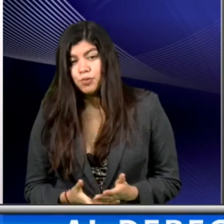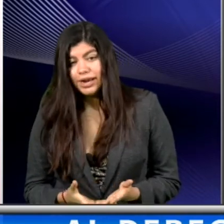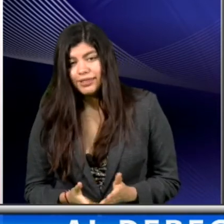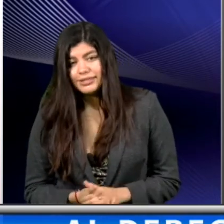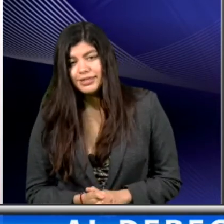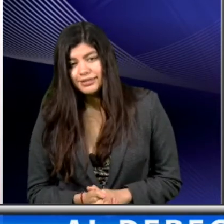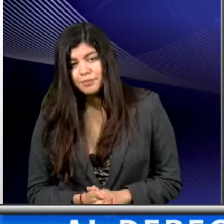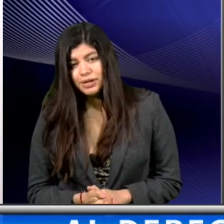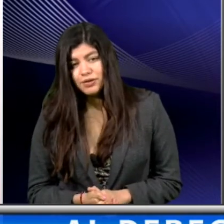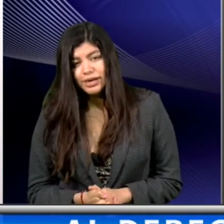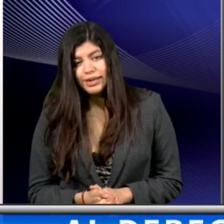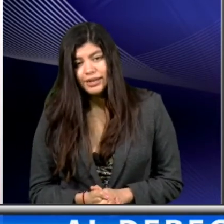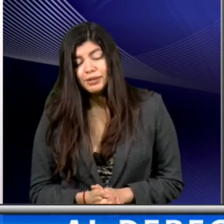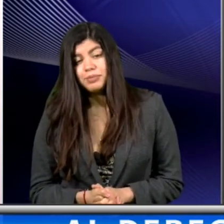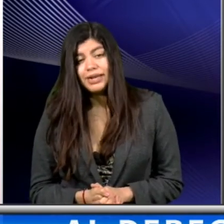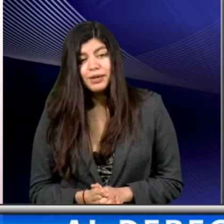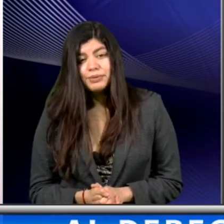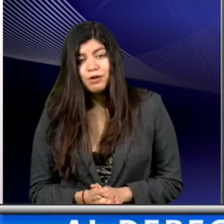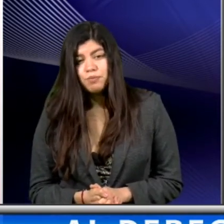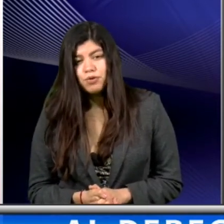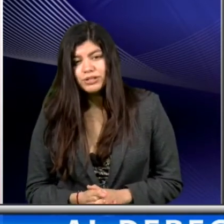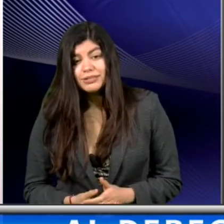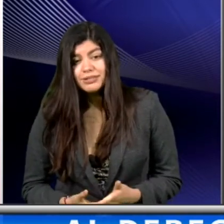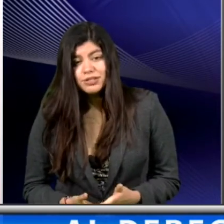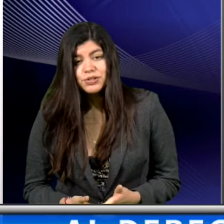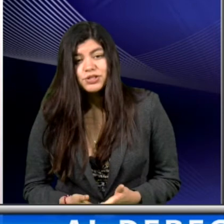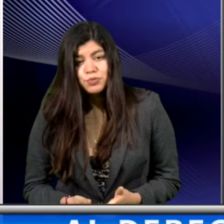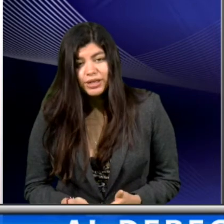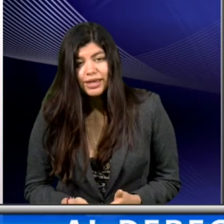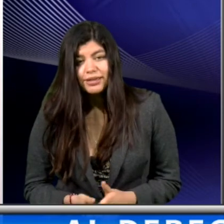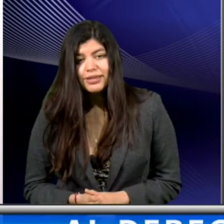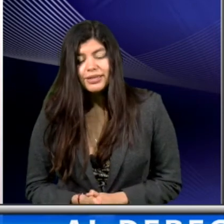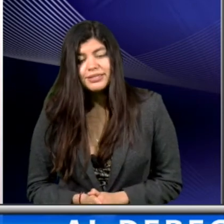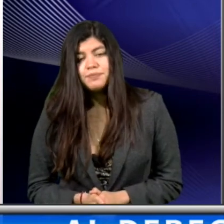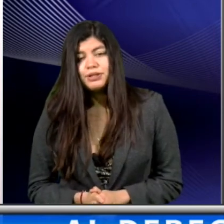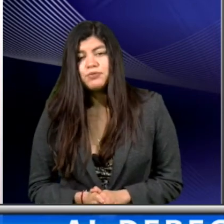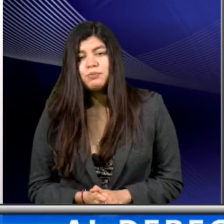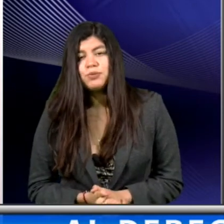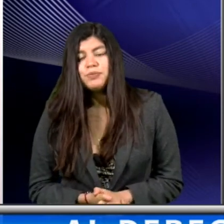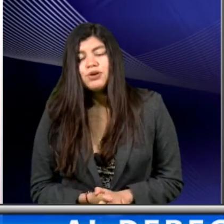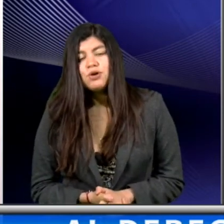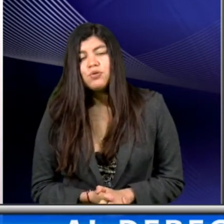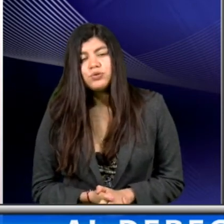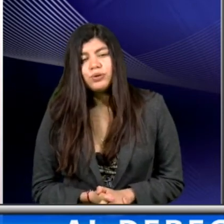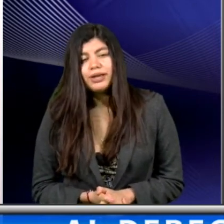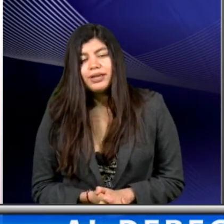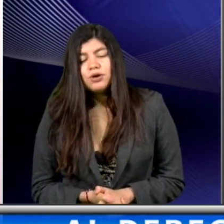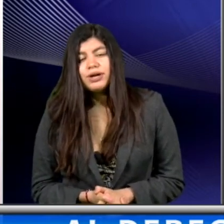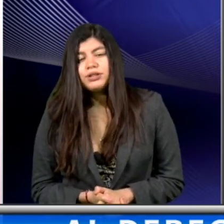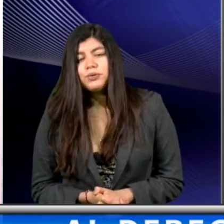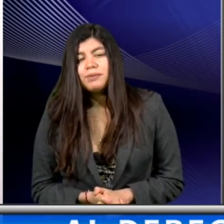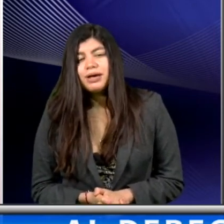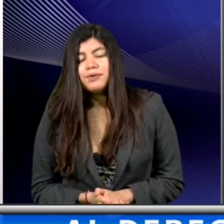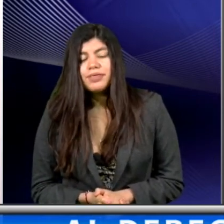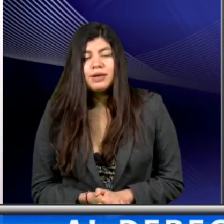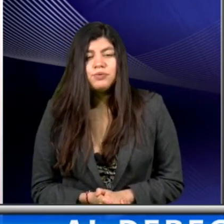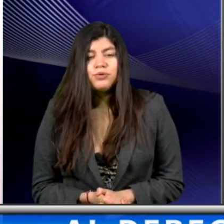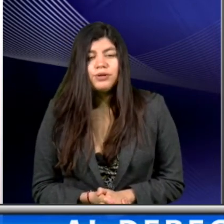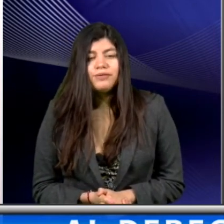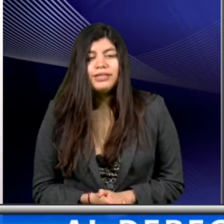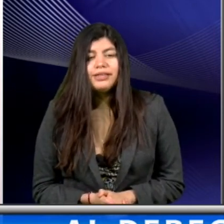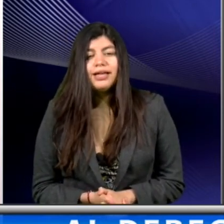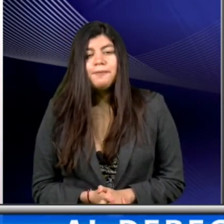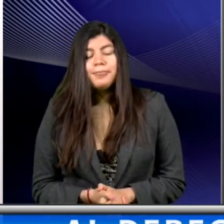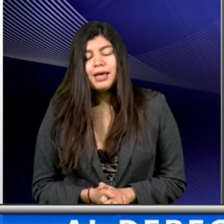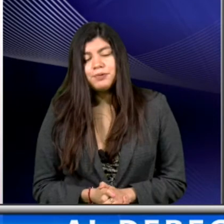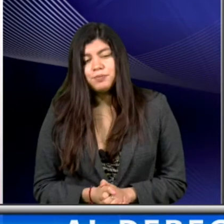de otros lugares de Chile se han venido a Linares, también ha cambiado un poco esa sensación de seguridad que siempre tuvimos. Úrsula, ¿cuál es tu llamado desde el punto